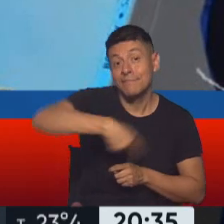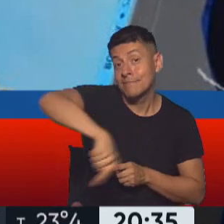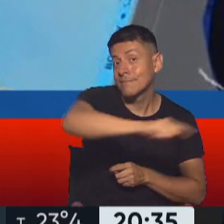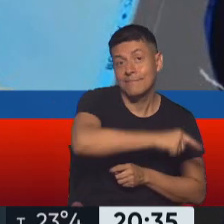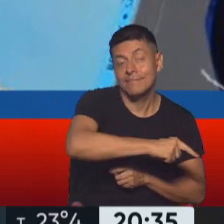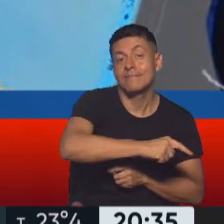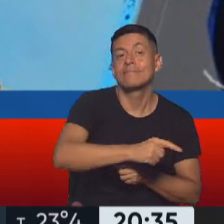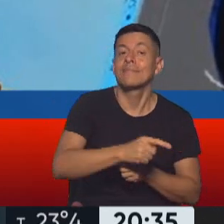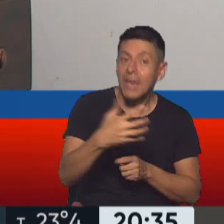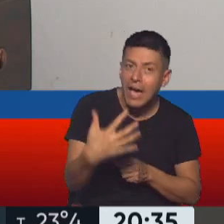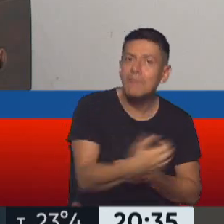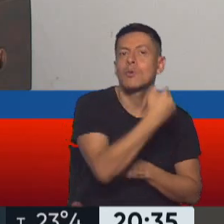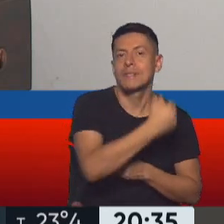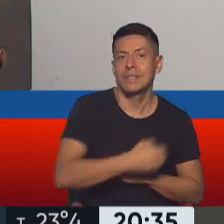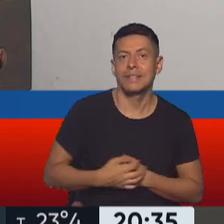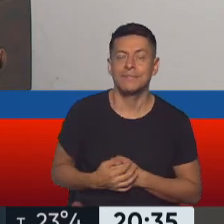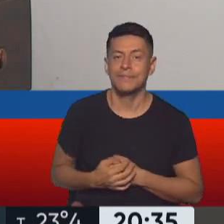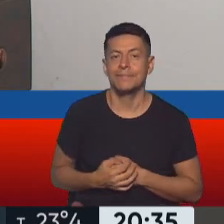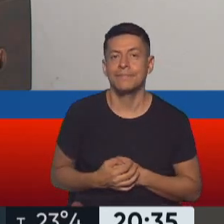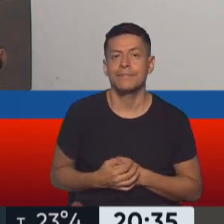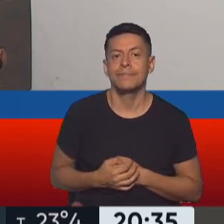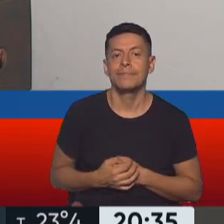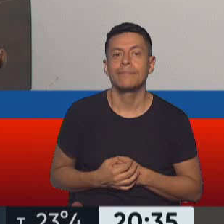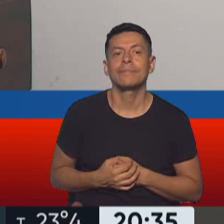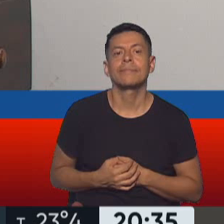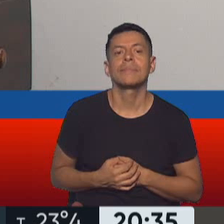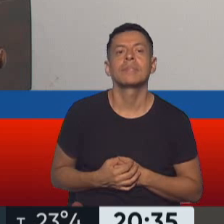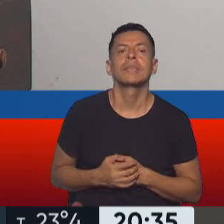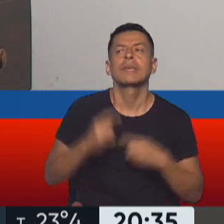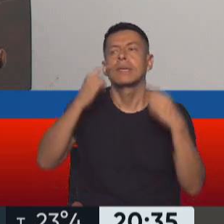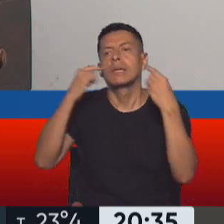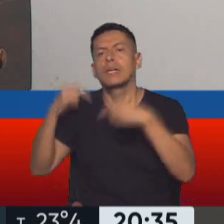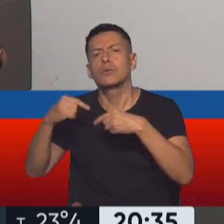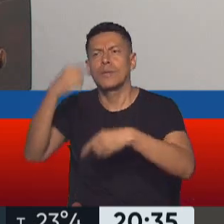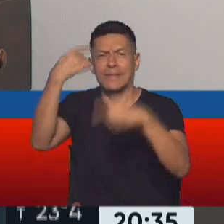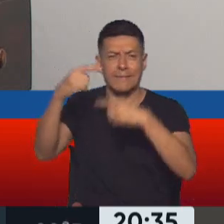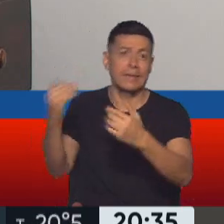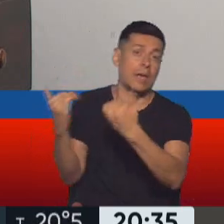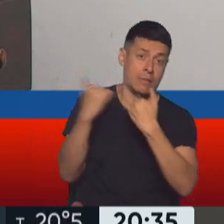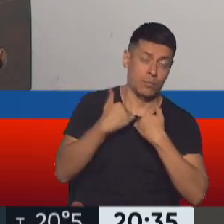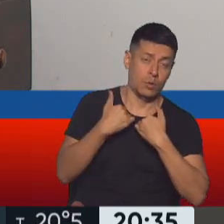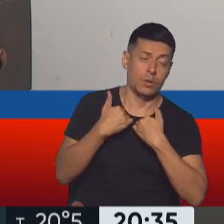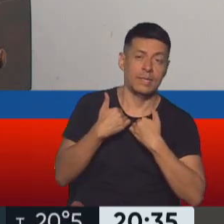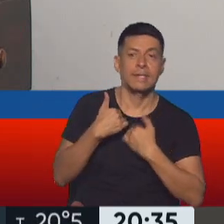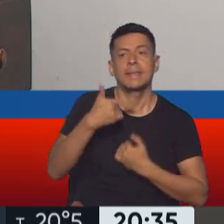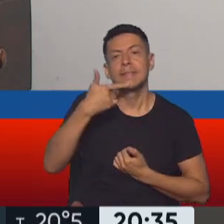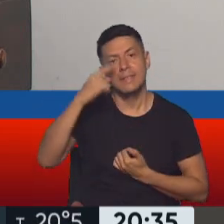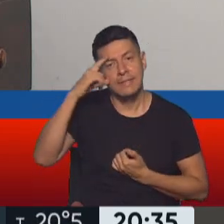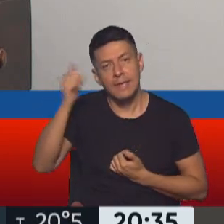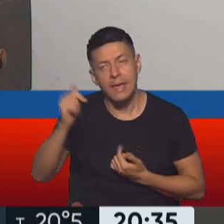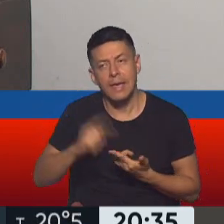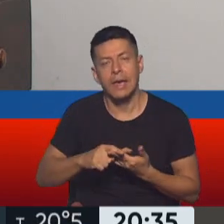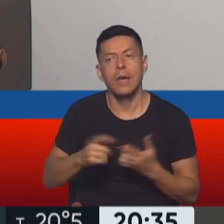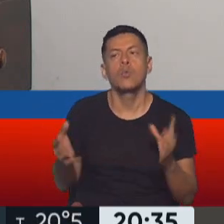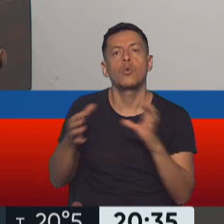muy buen uso con el apoyo de varias instituciones además la sea la unión de